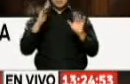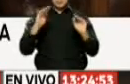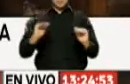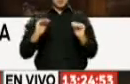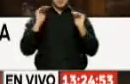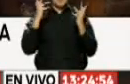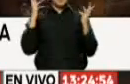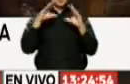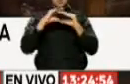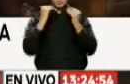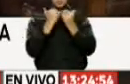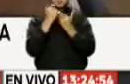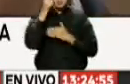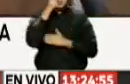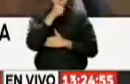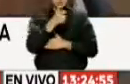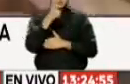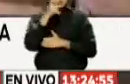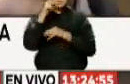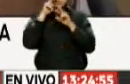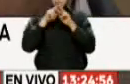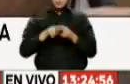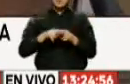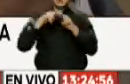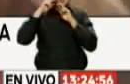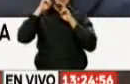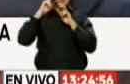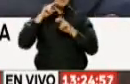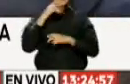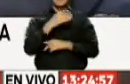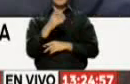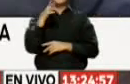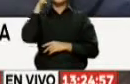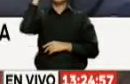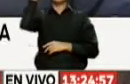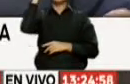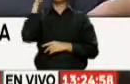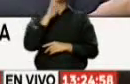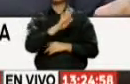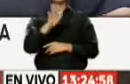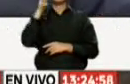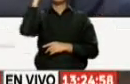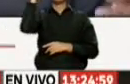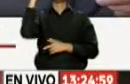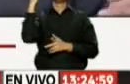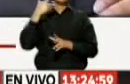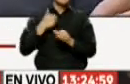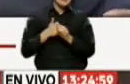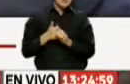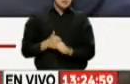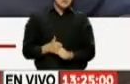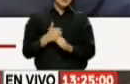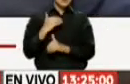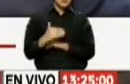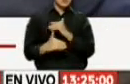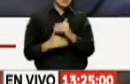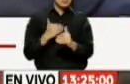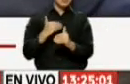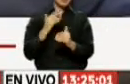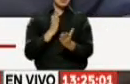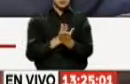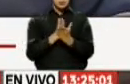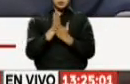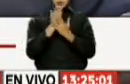Formó una comisión de auditoría académica para la investigación. Profesores que han estado en el seguimiento del proceso dentro de esa